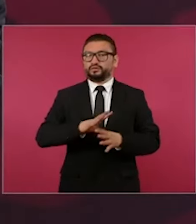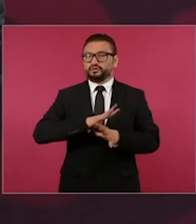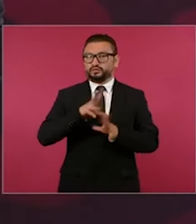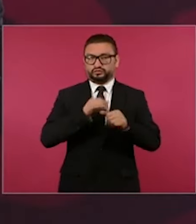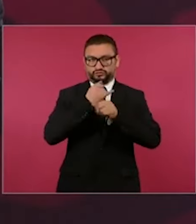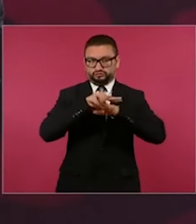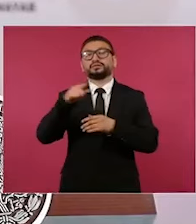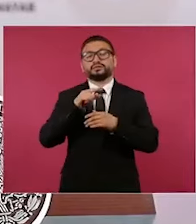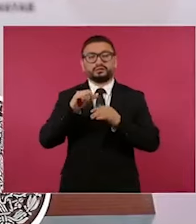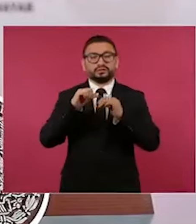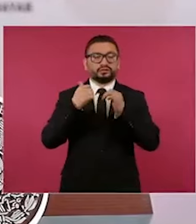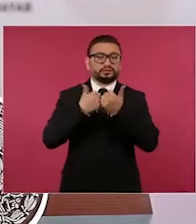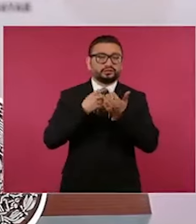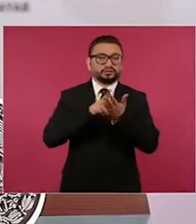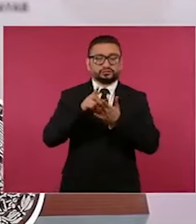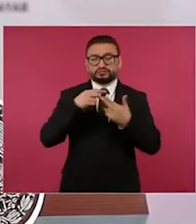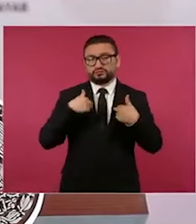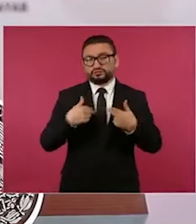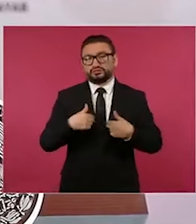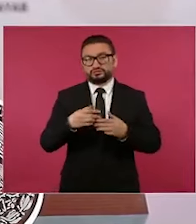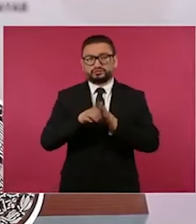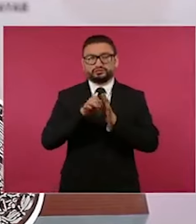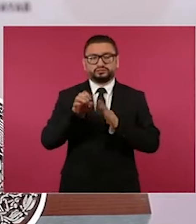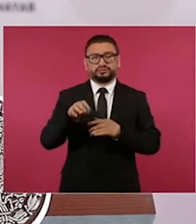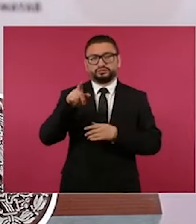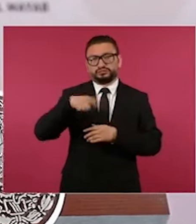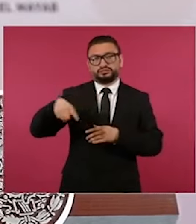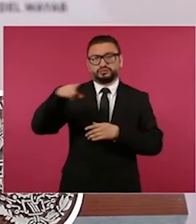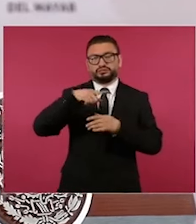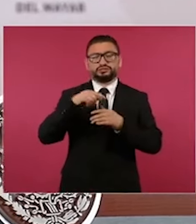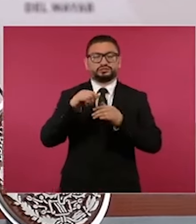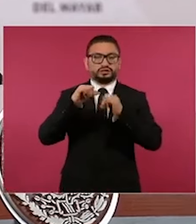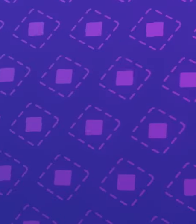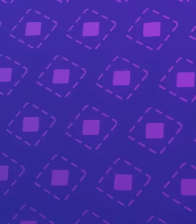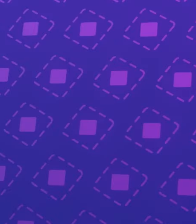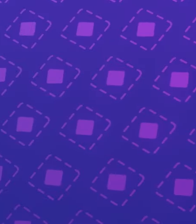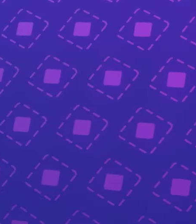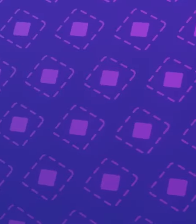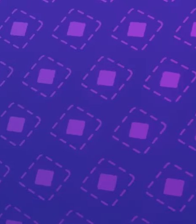que se tiene hasta la fecha. Para Primer Sistema de Noticias reportó Carlos García.